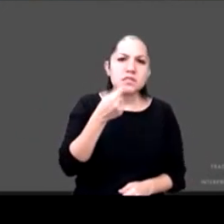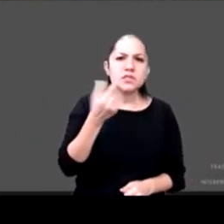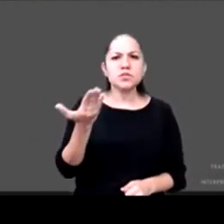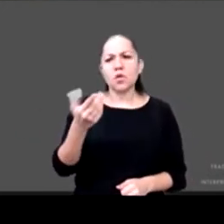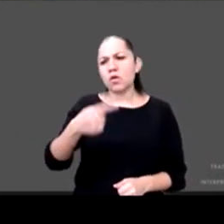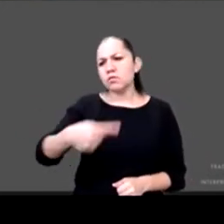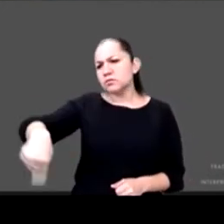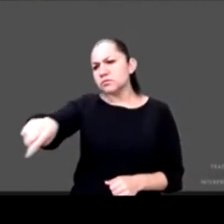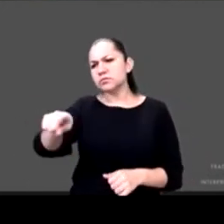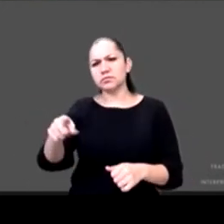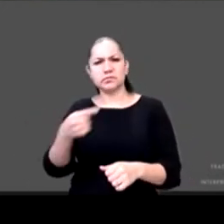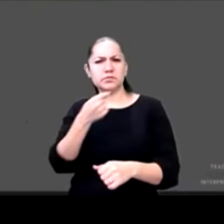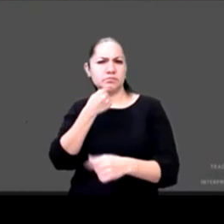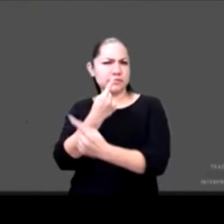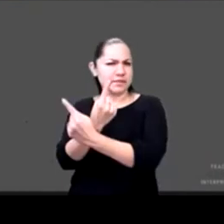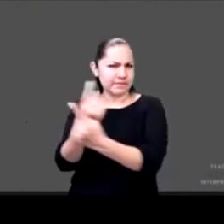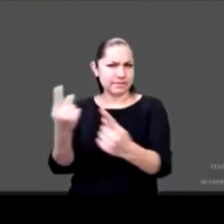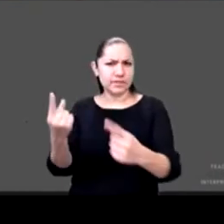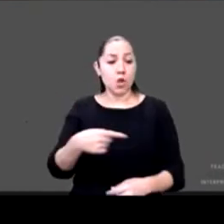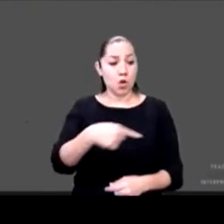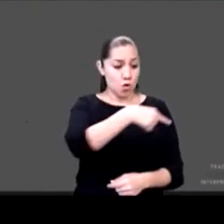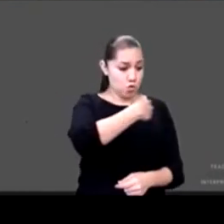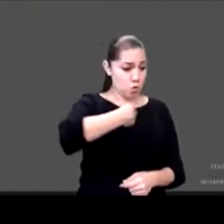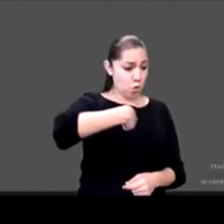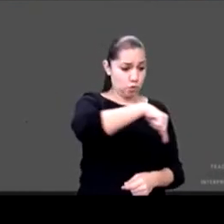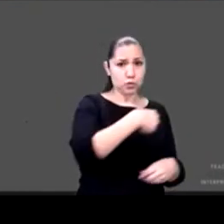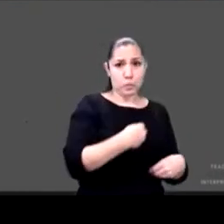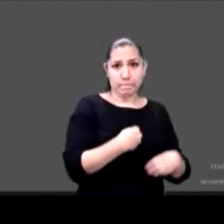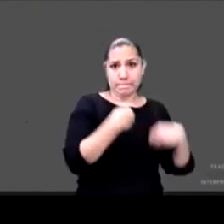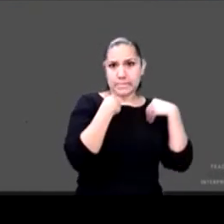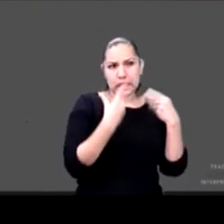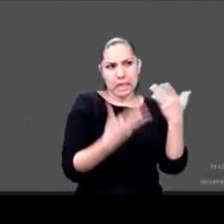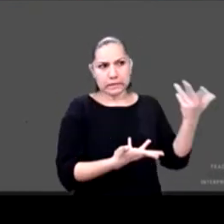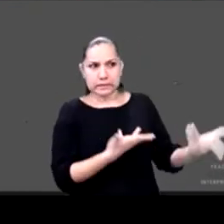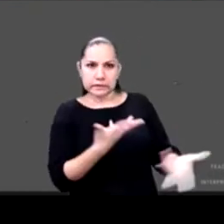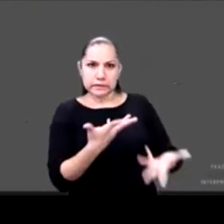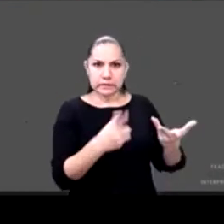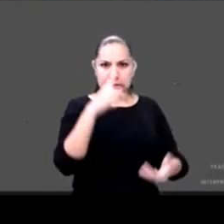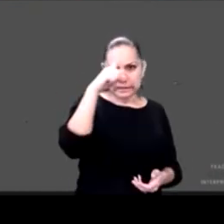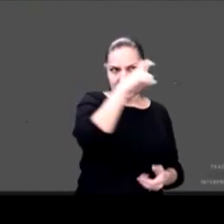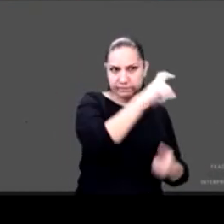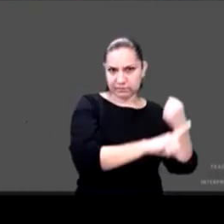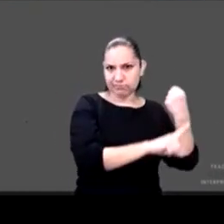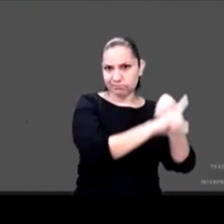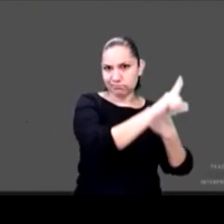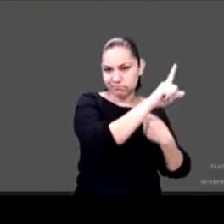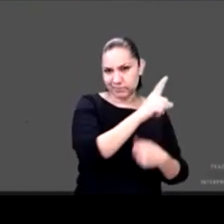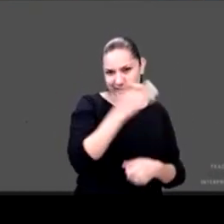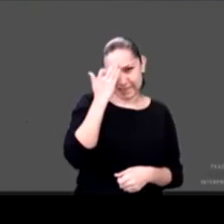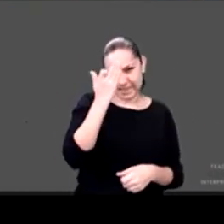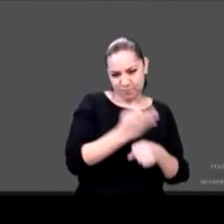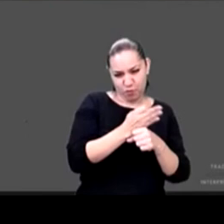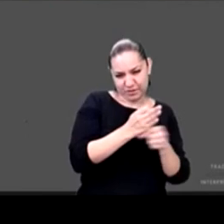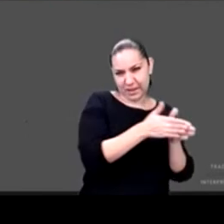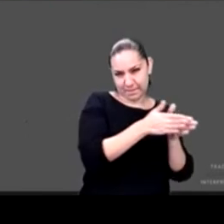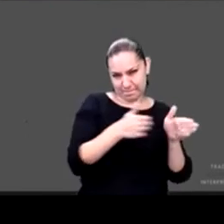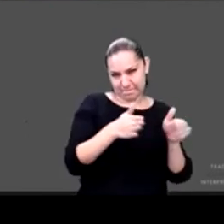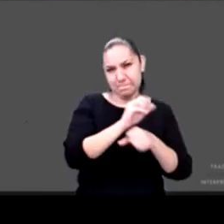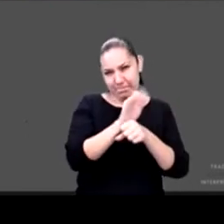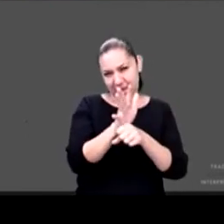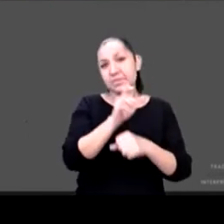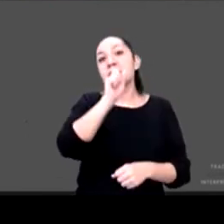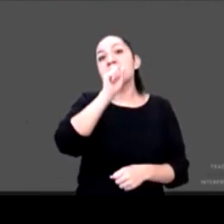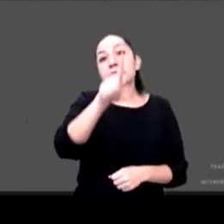estamos en riesgo, pues ellos son los más vulnerables. Durante la pandemia y después de la pandemia que nos sabemos cuándo va a